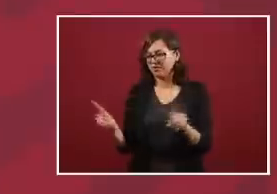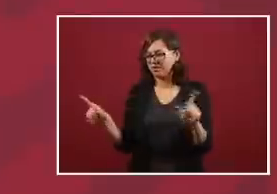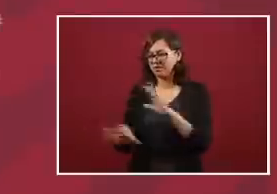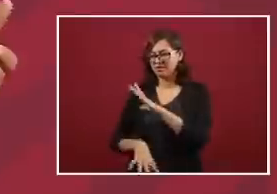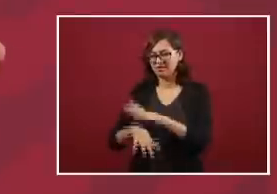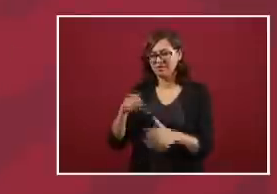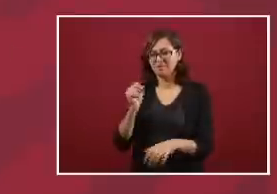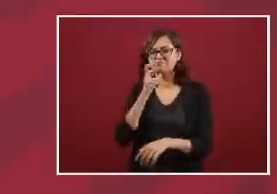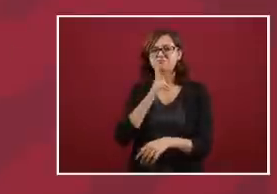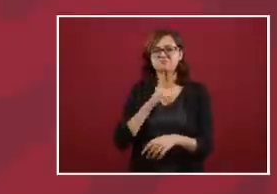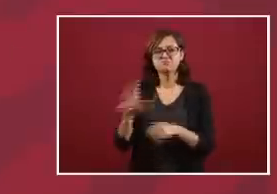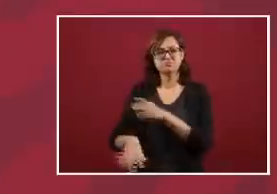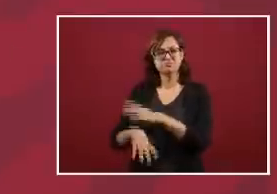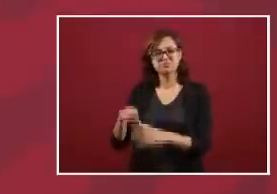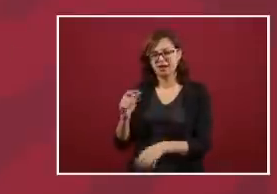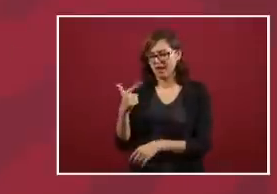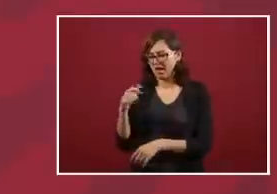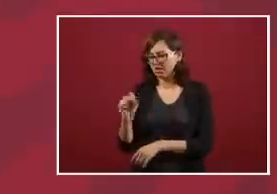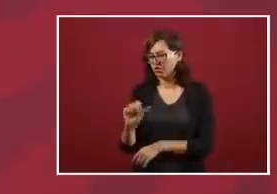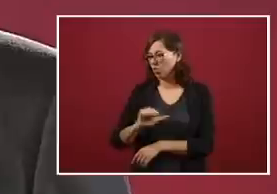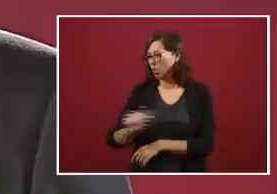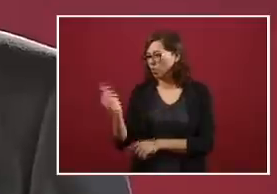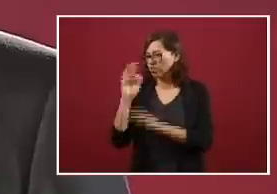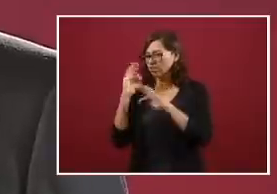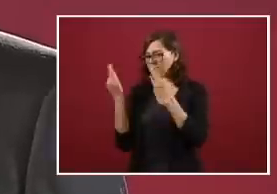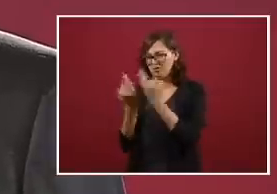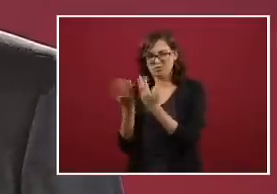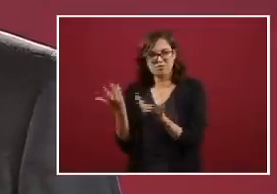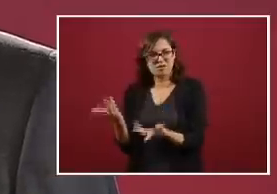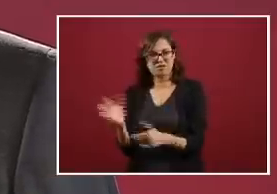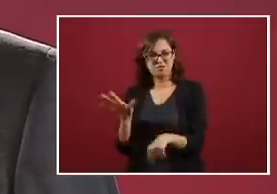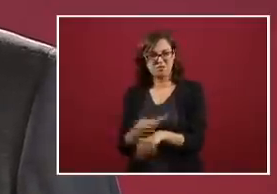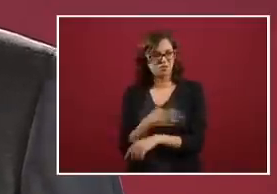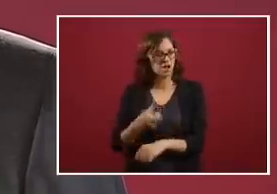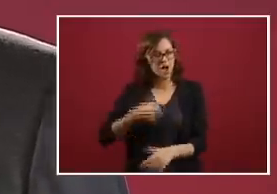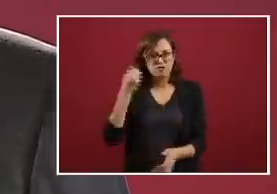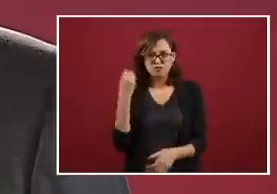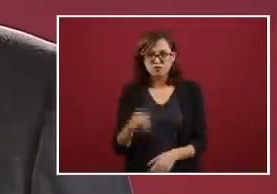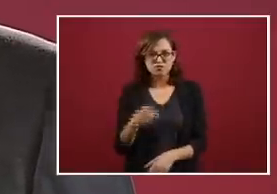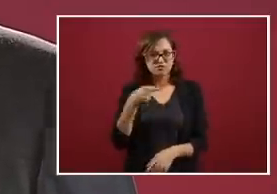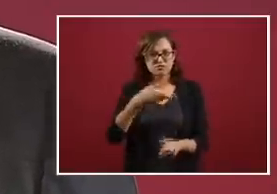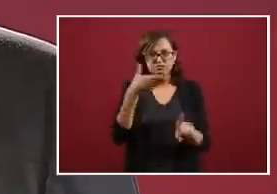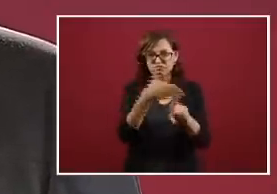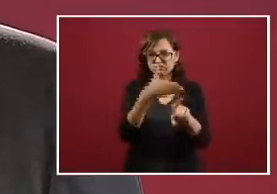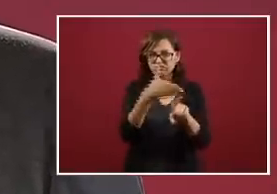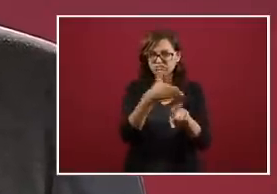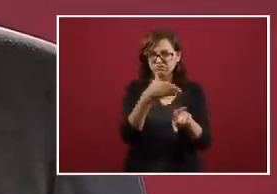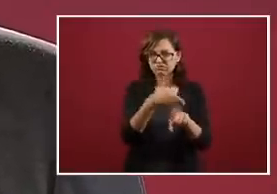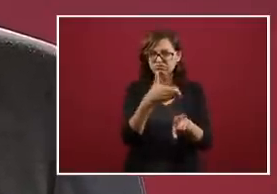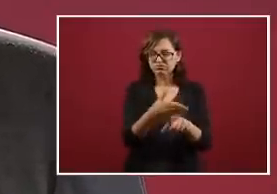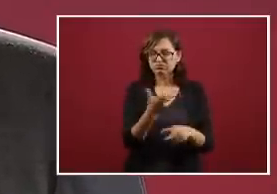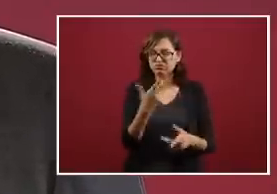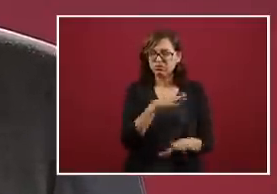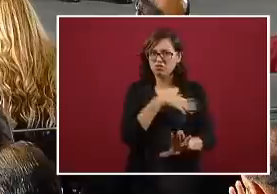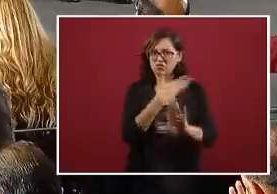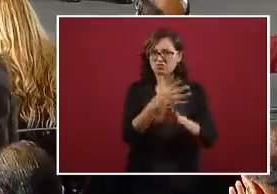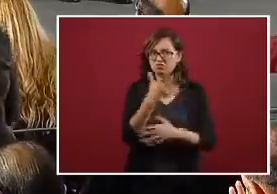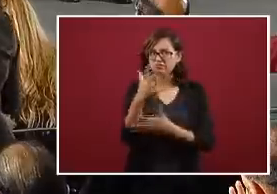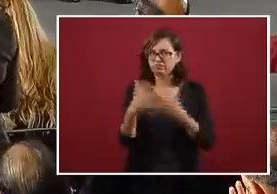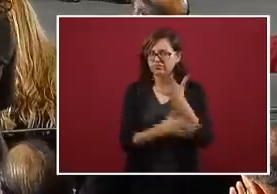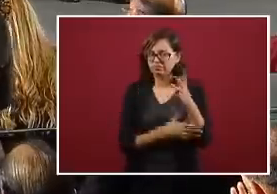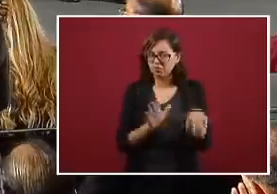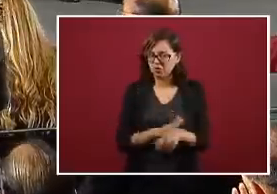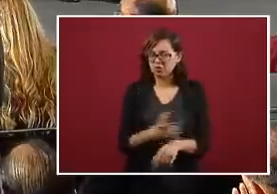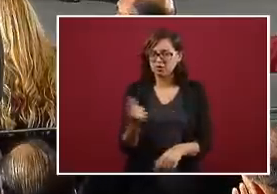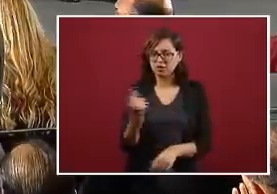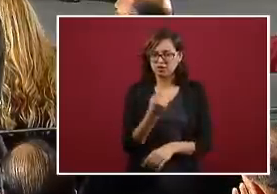para extraer gas, ¿por qué utilizar estos métodos. Bien, una segunda